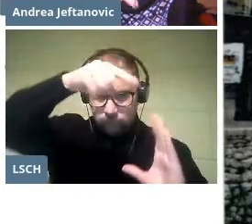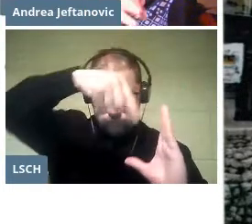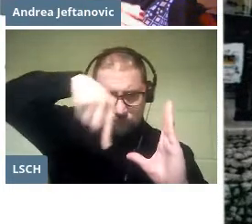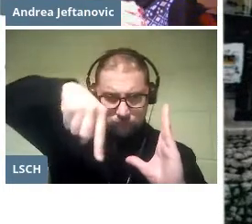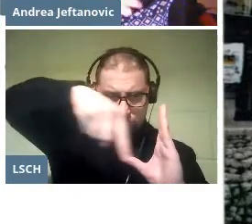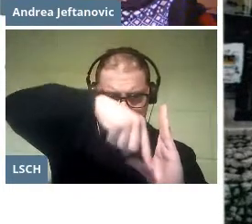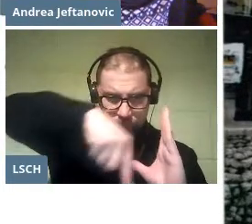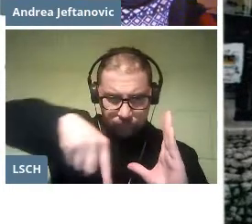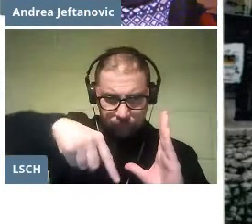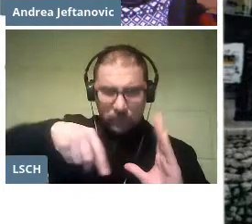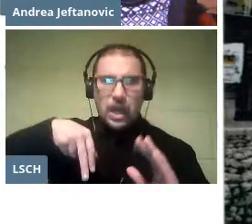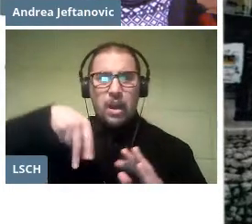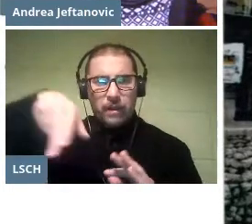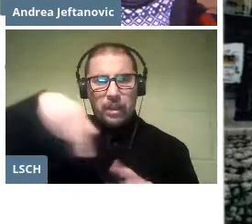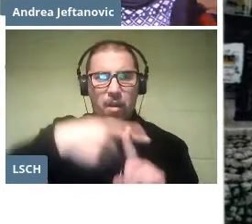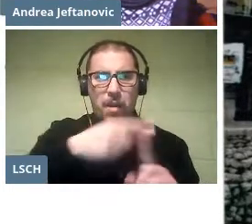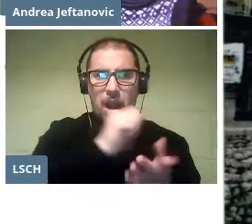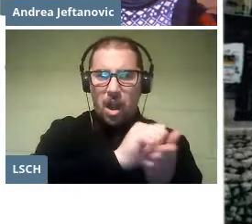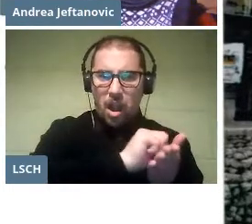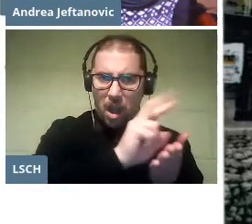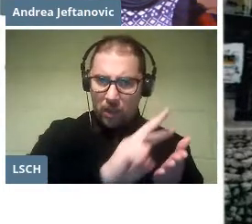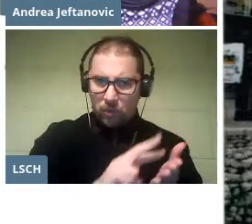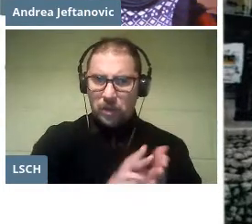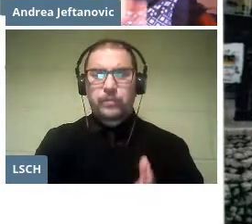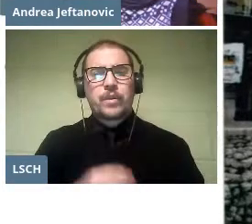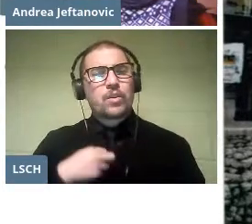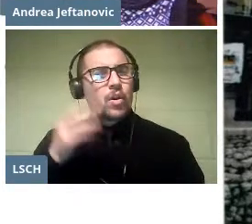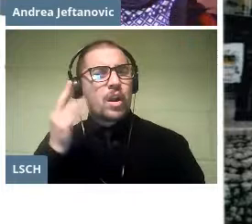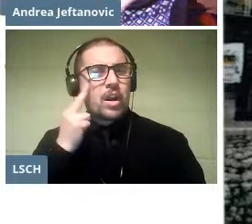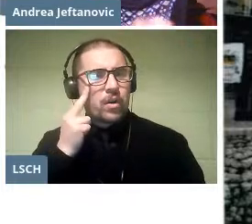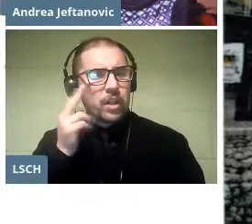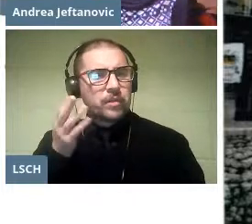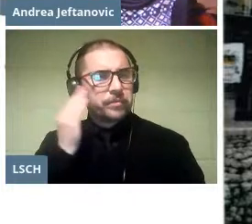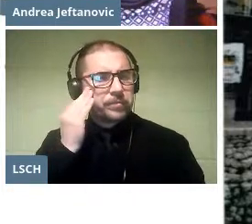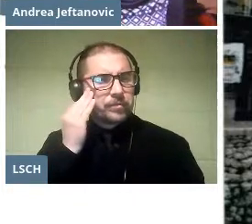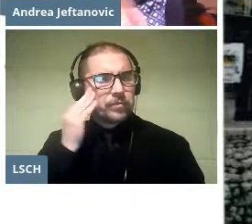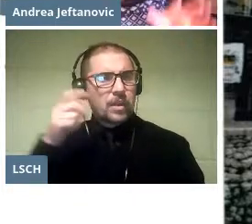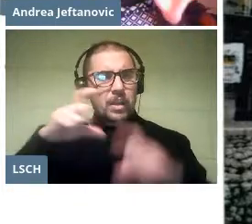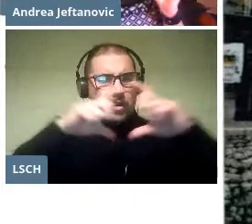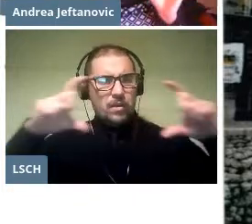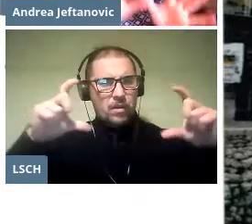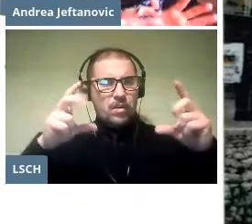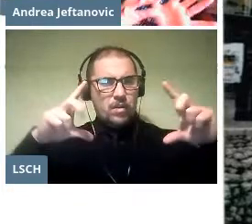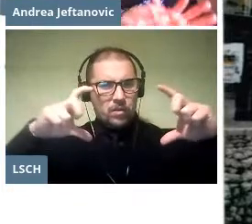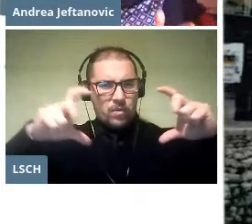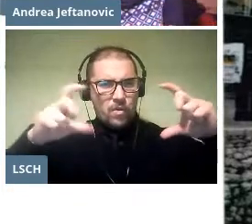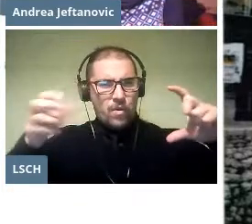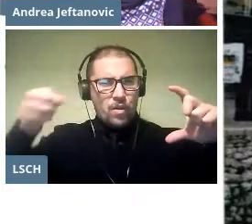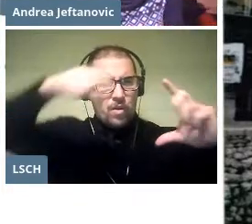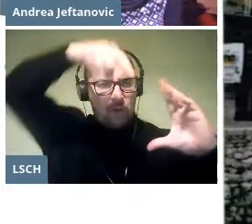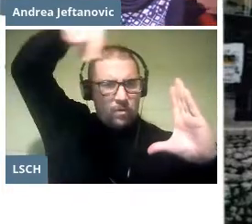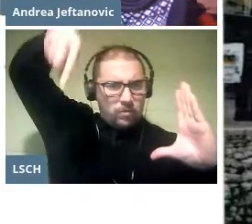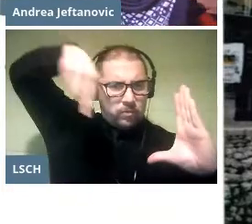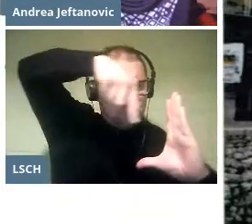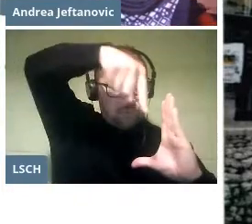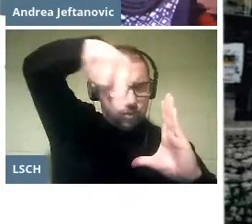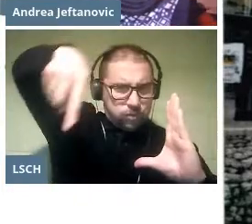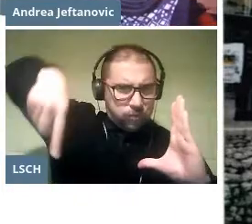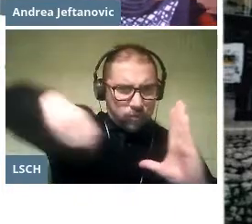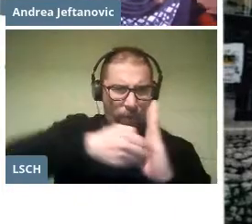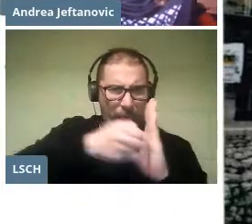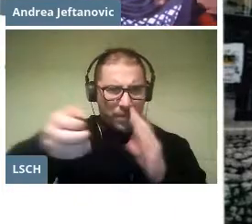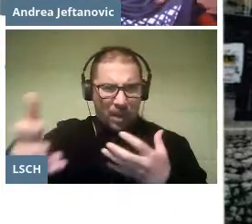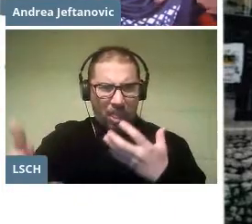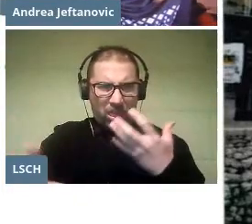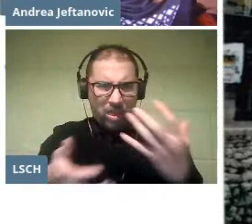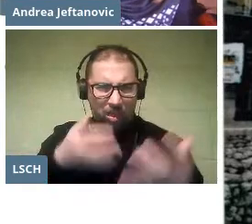lectura. Y recordé ese fragmento cuando se desciende por las puertas del infierno